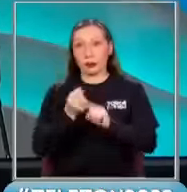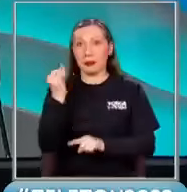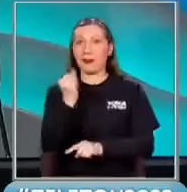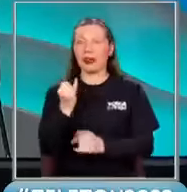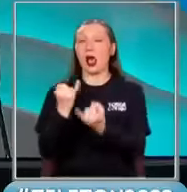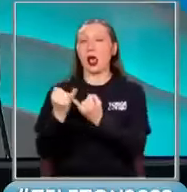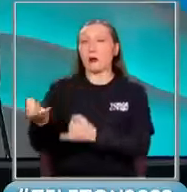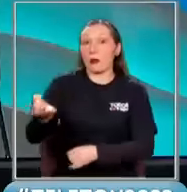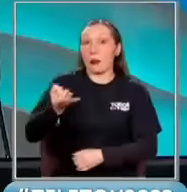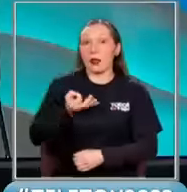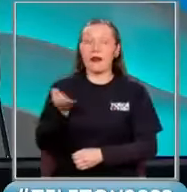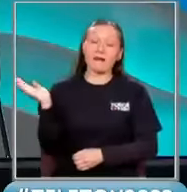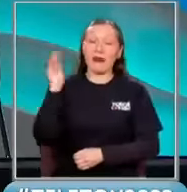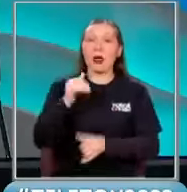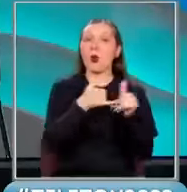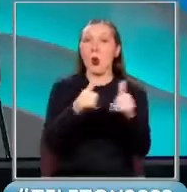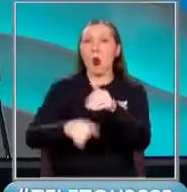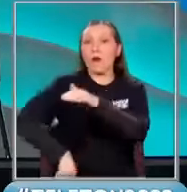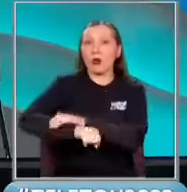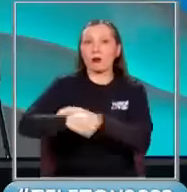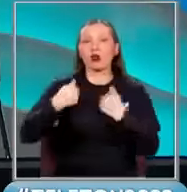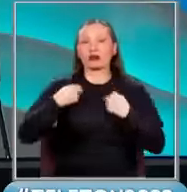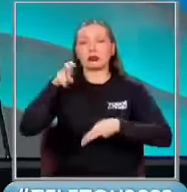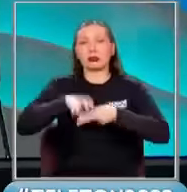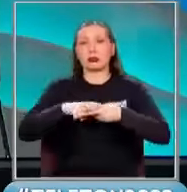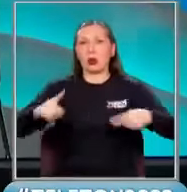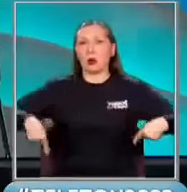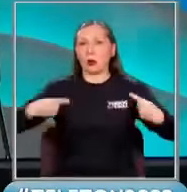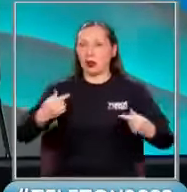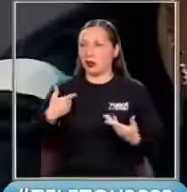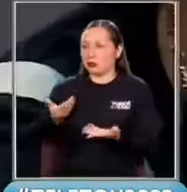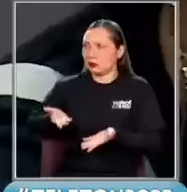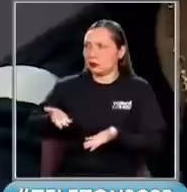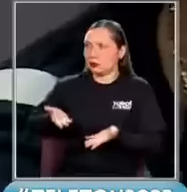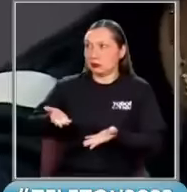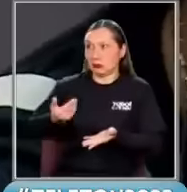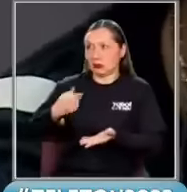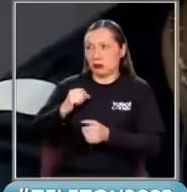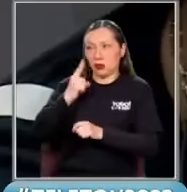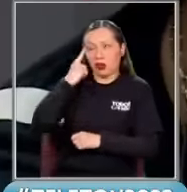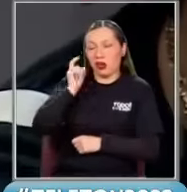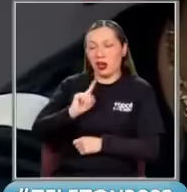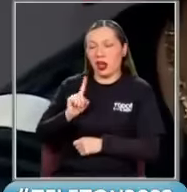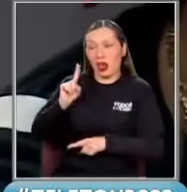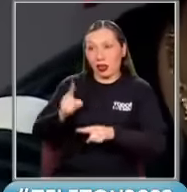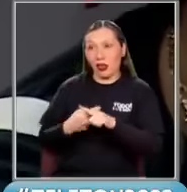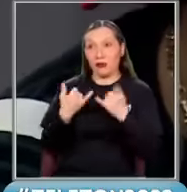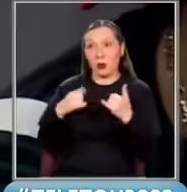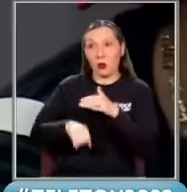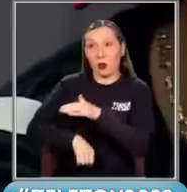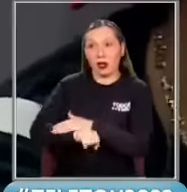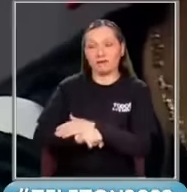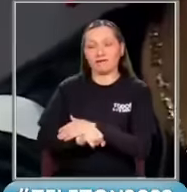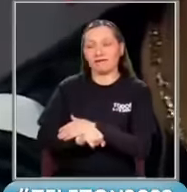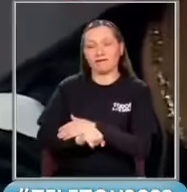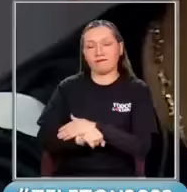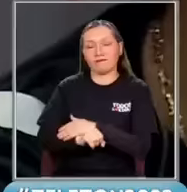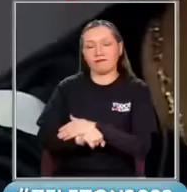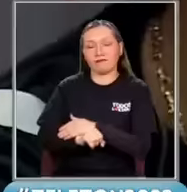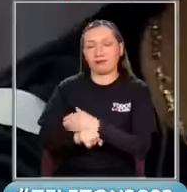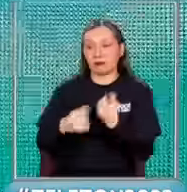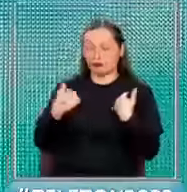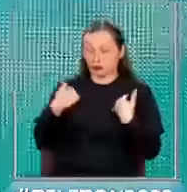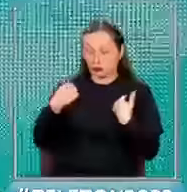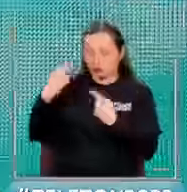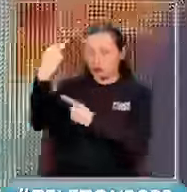me dijo, vamos a jugar fútbol. Y yo estaba en silla de ruedas y le dije, yo no creo que vuelva a jugar. Oh. Porque no me